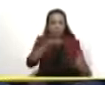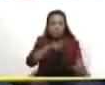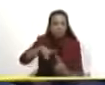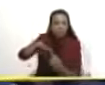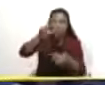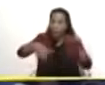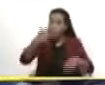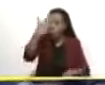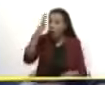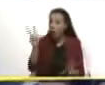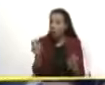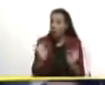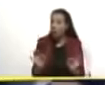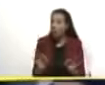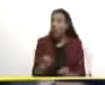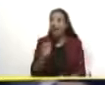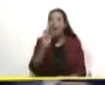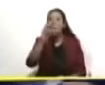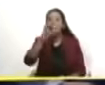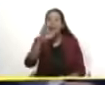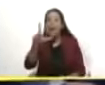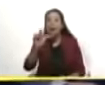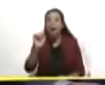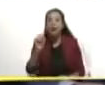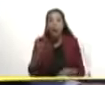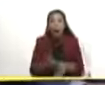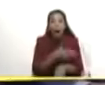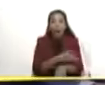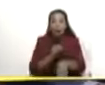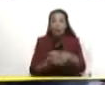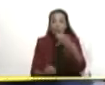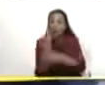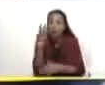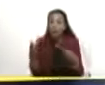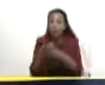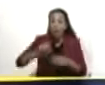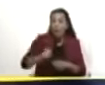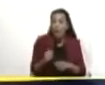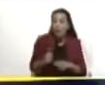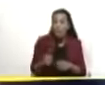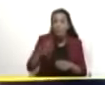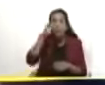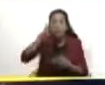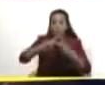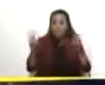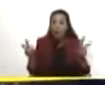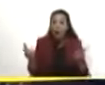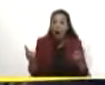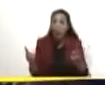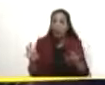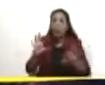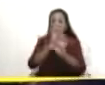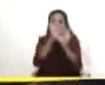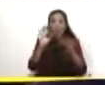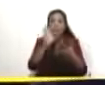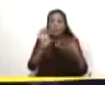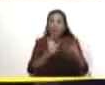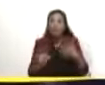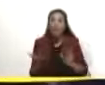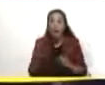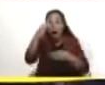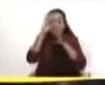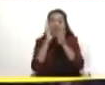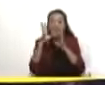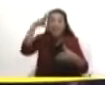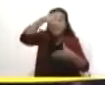Ameliash, tú eres experto en el tema, tú alertaste muy temprano cuando fundamos los cuadrantes de paz que venía una nueva estrategia.